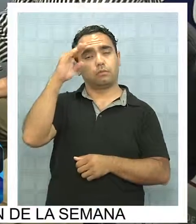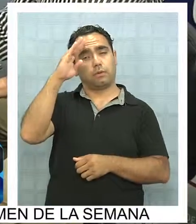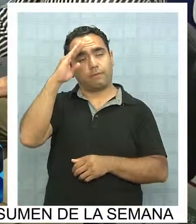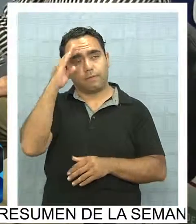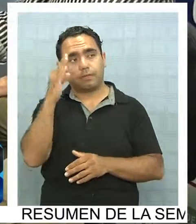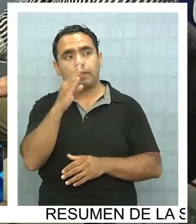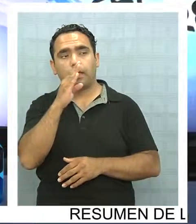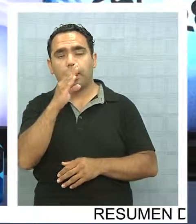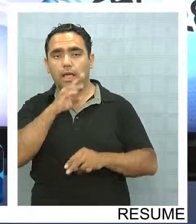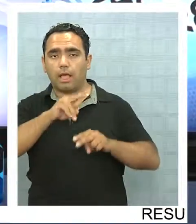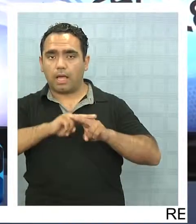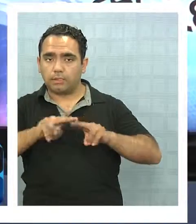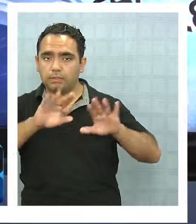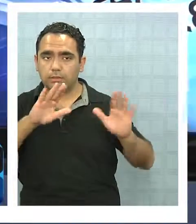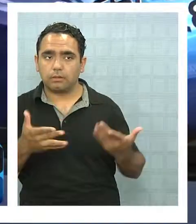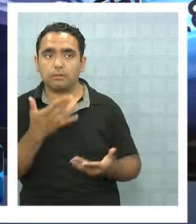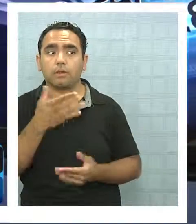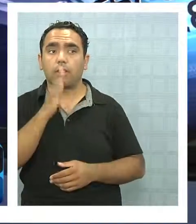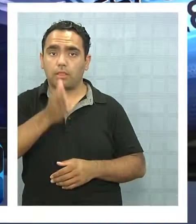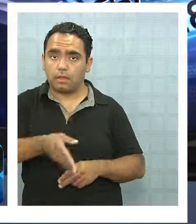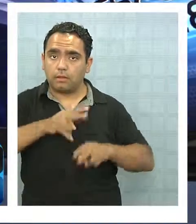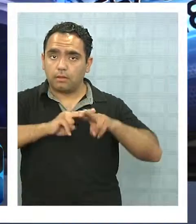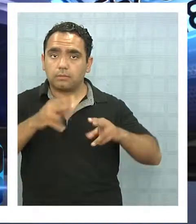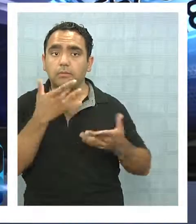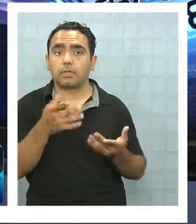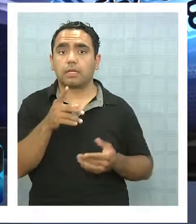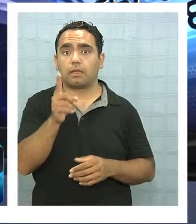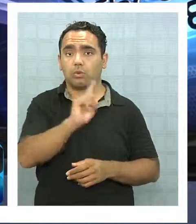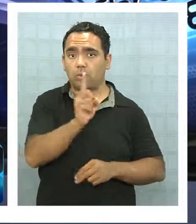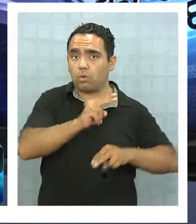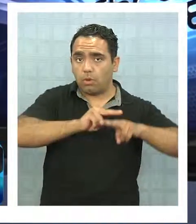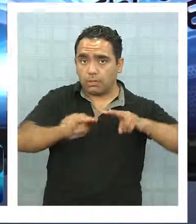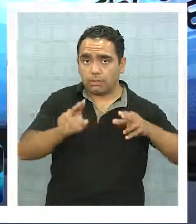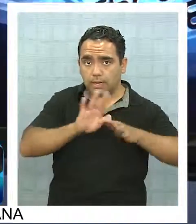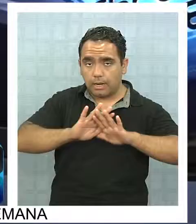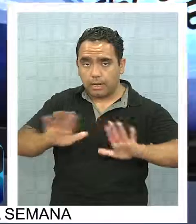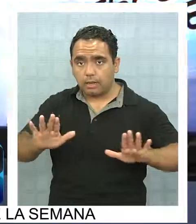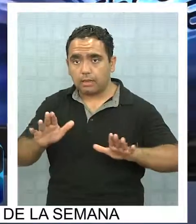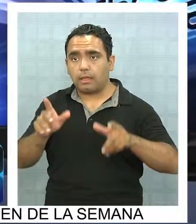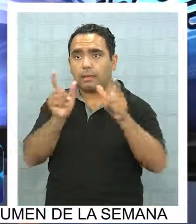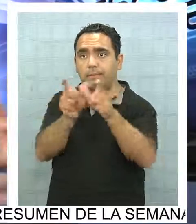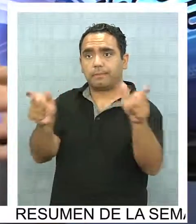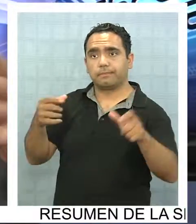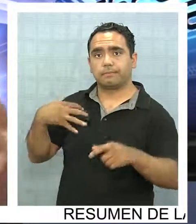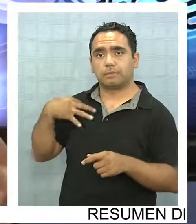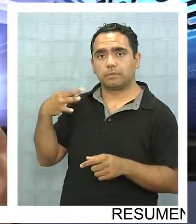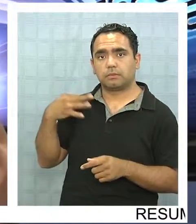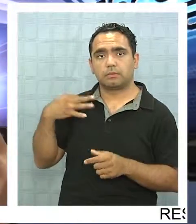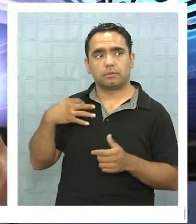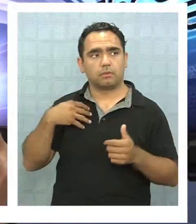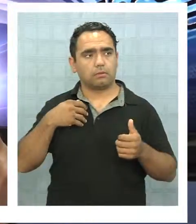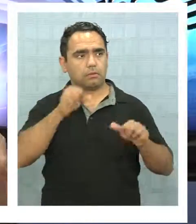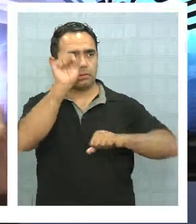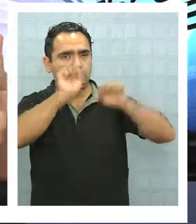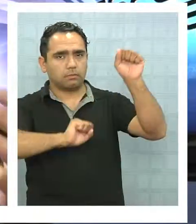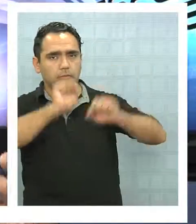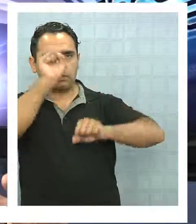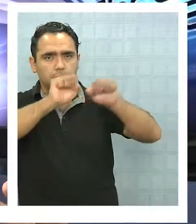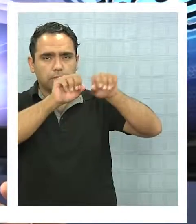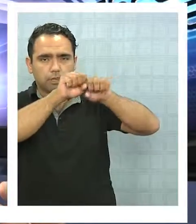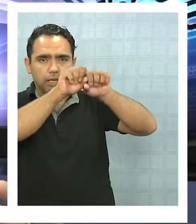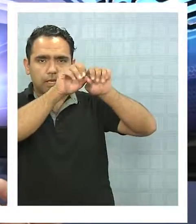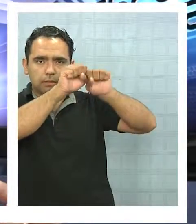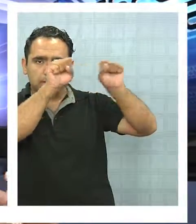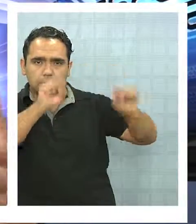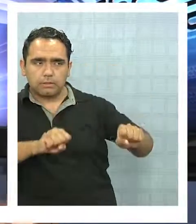hacerlo, porque si no lo hace, el nivel de descontento que hay con el sistema político, de desafección